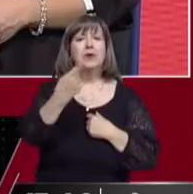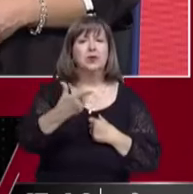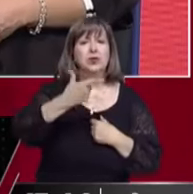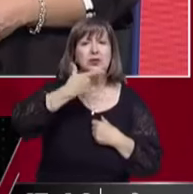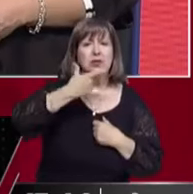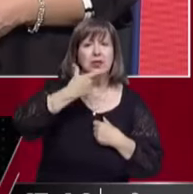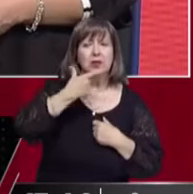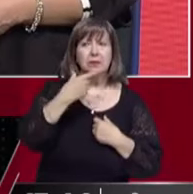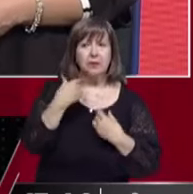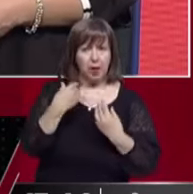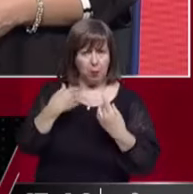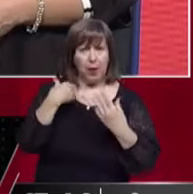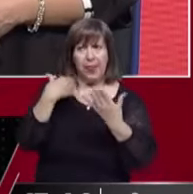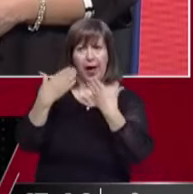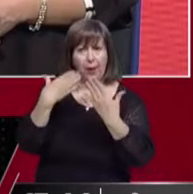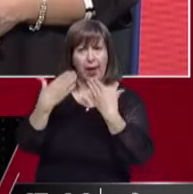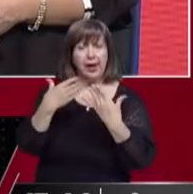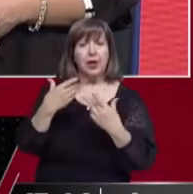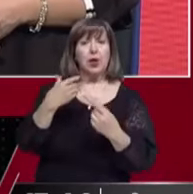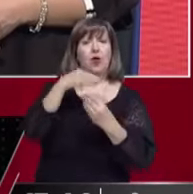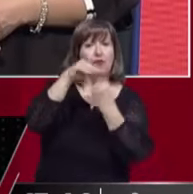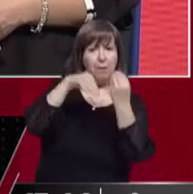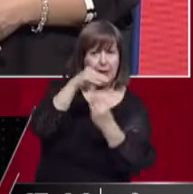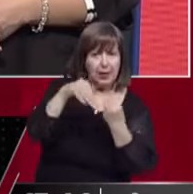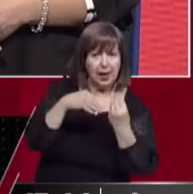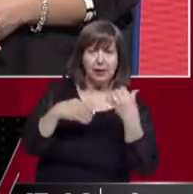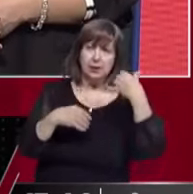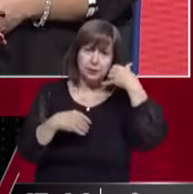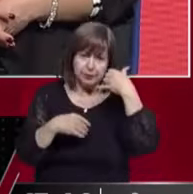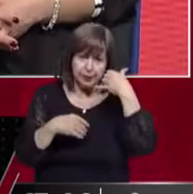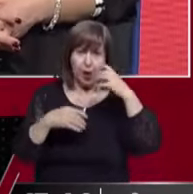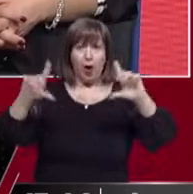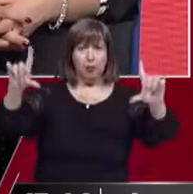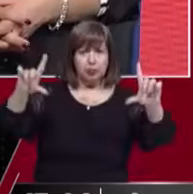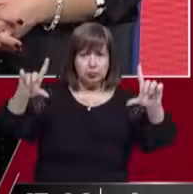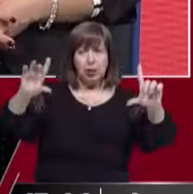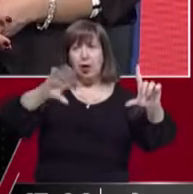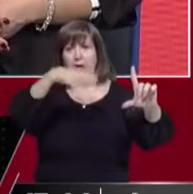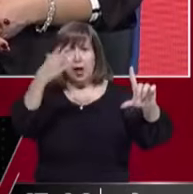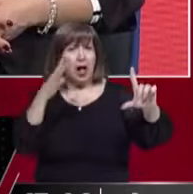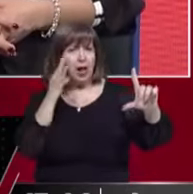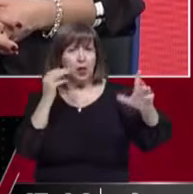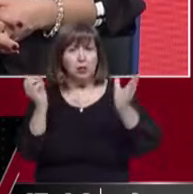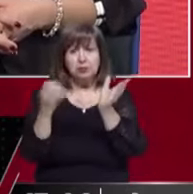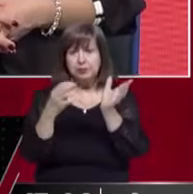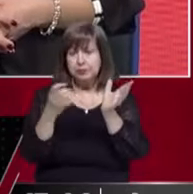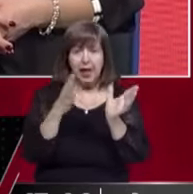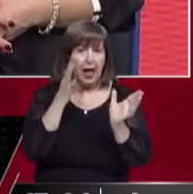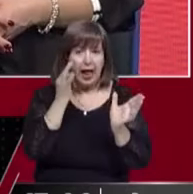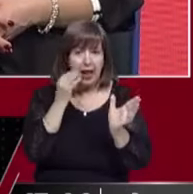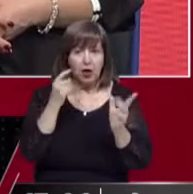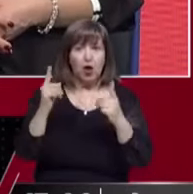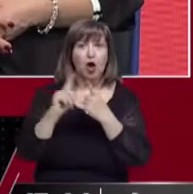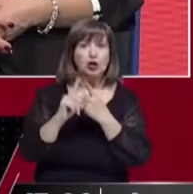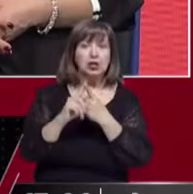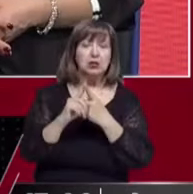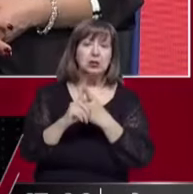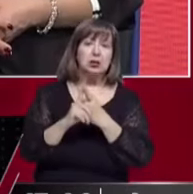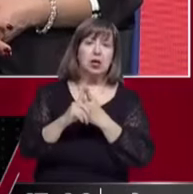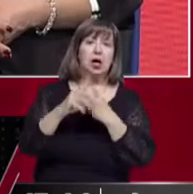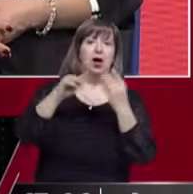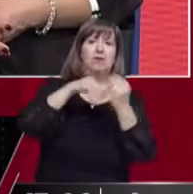allá? ¿Y cuántas veces han podido hablar con Alejo a través de una videollamada o por un mensaje de WhatsApp? Con Alejo